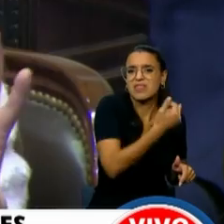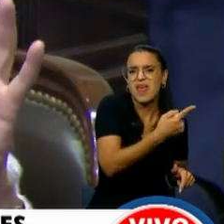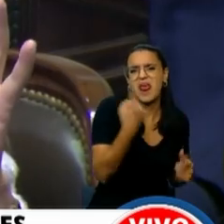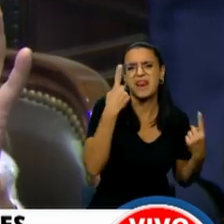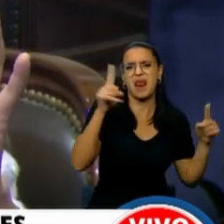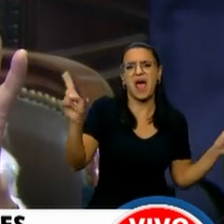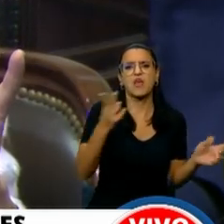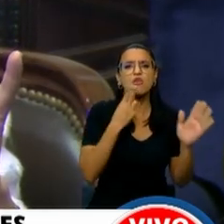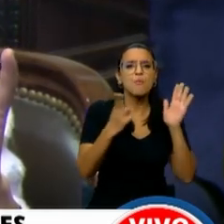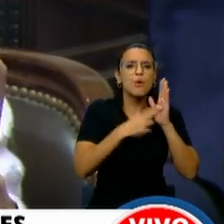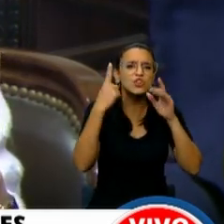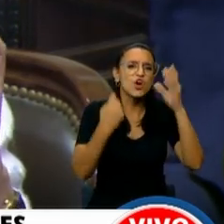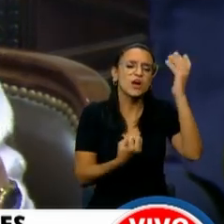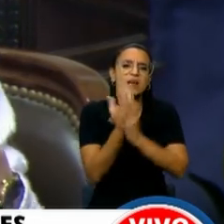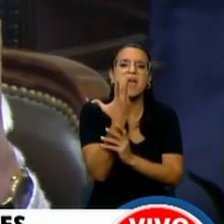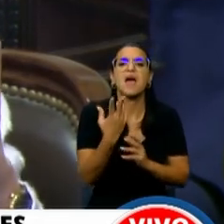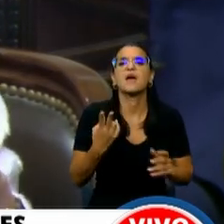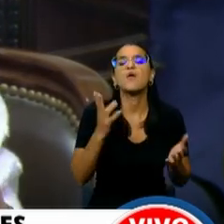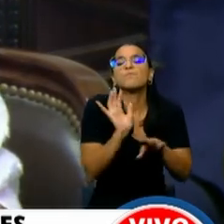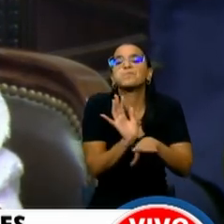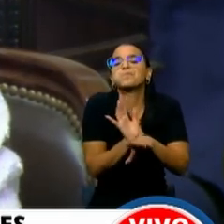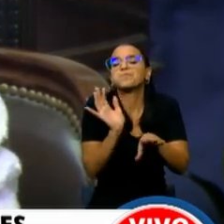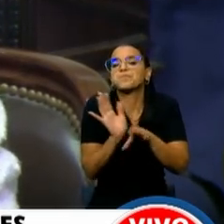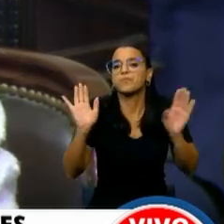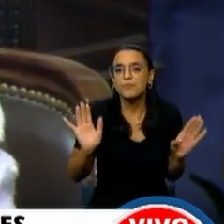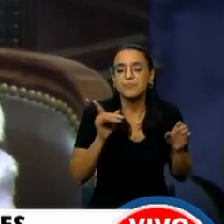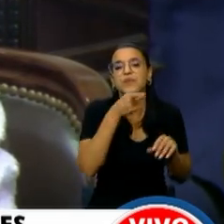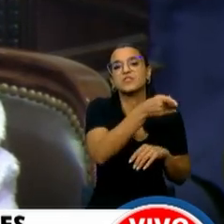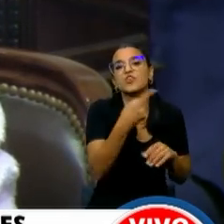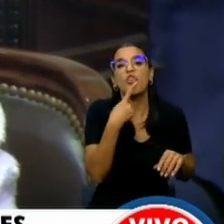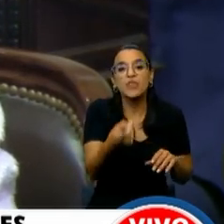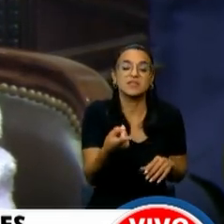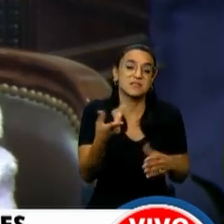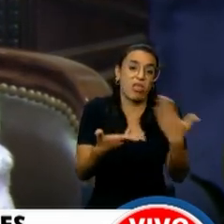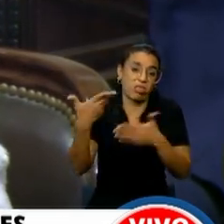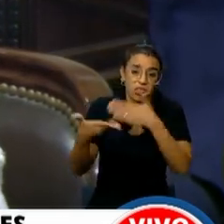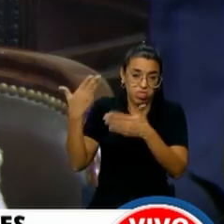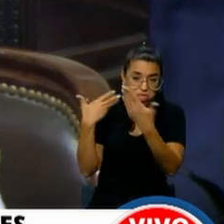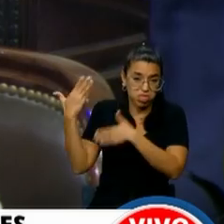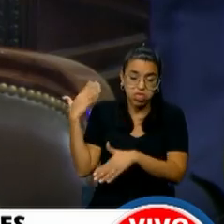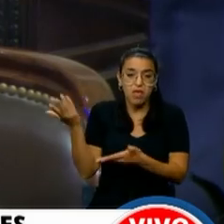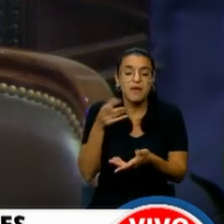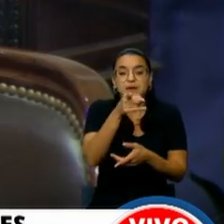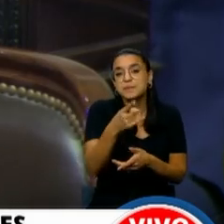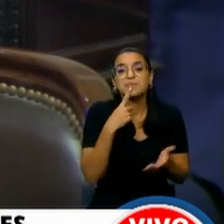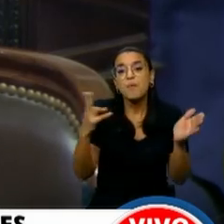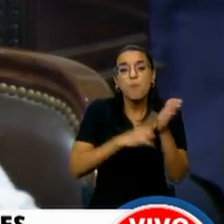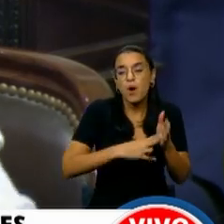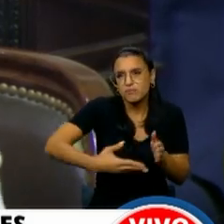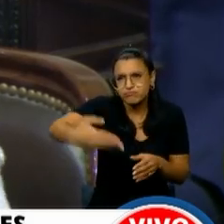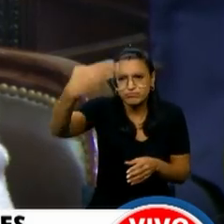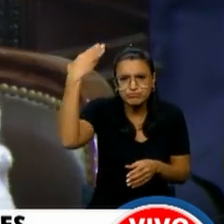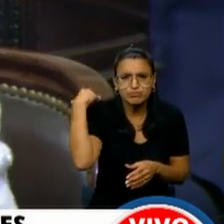tenían un impuesto con una carrera simbólica lo que habla de la precariedad y la transitoriedad que ese impuesto tiene